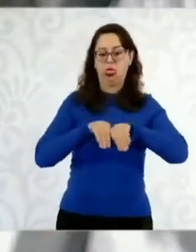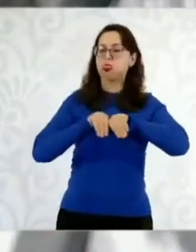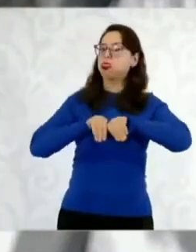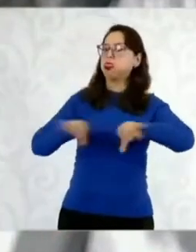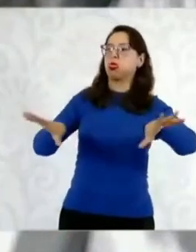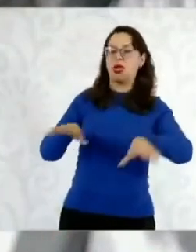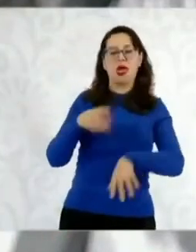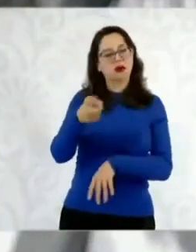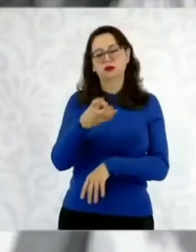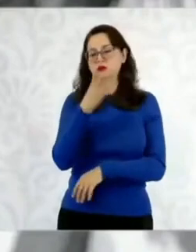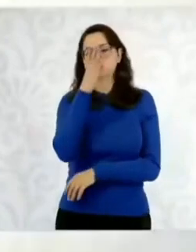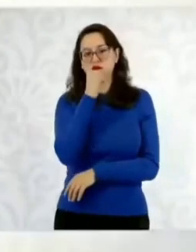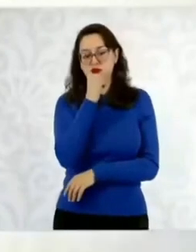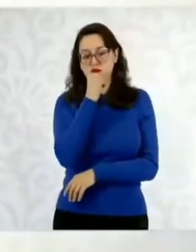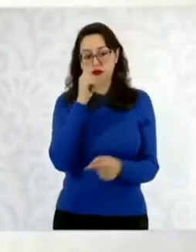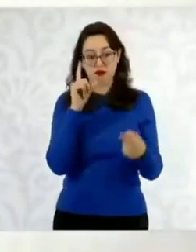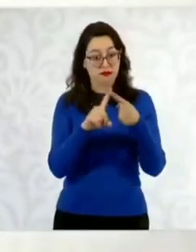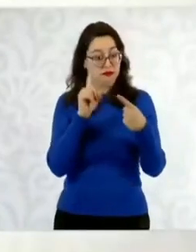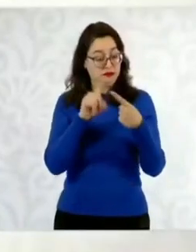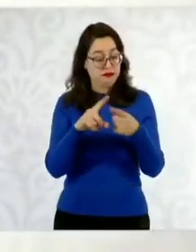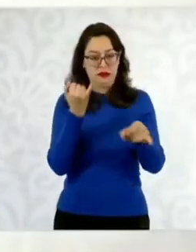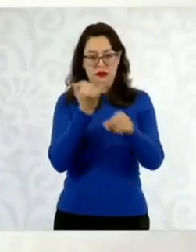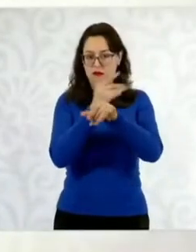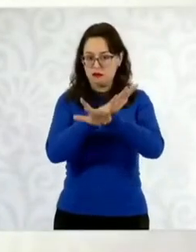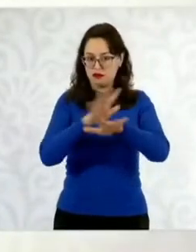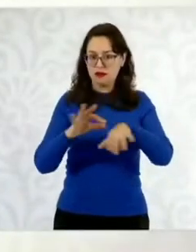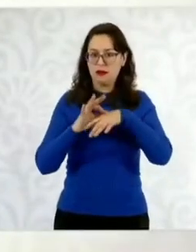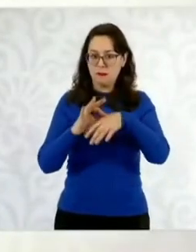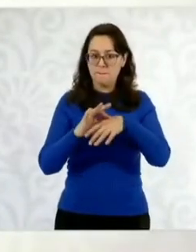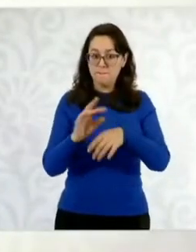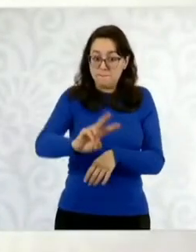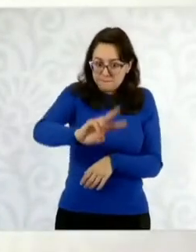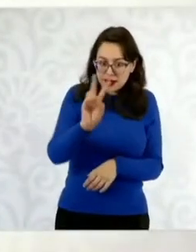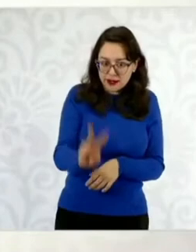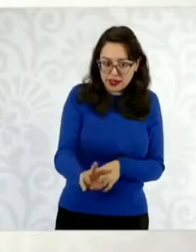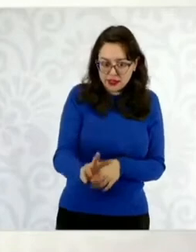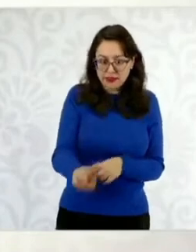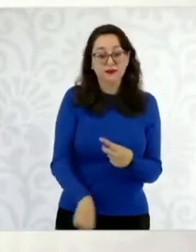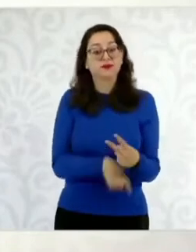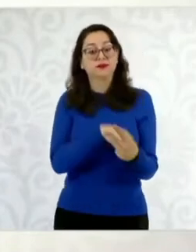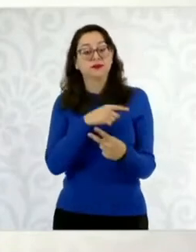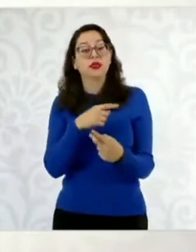Entonces, eso es lo primero, la veracidad de la información. Y por eso